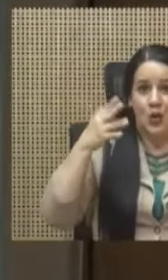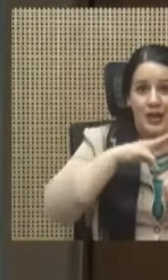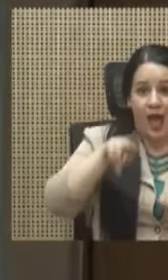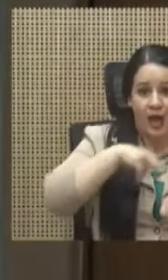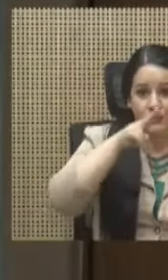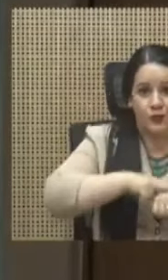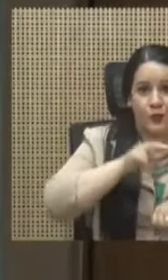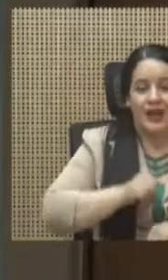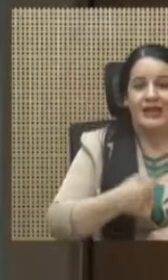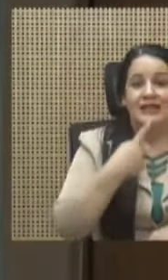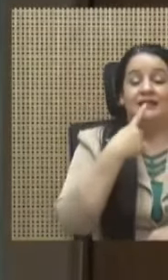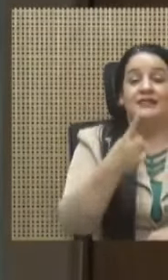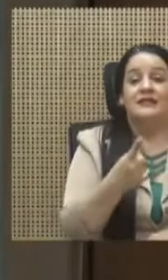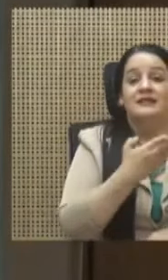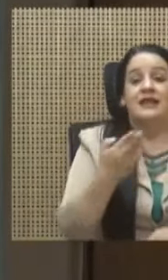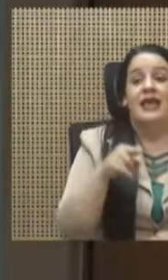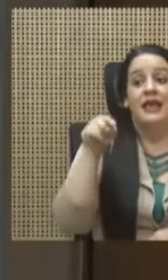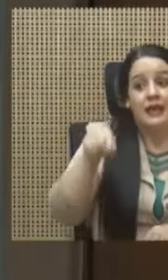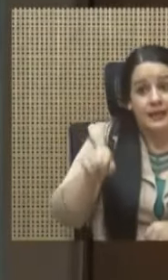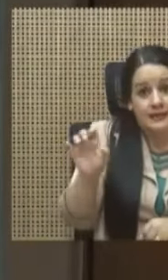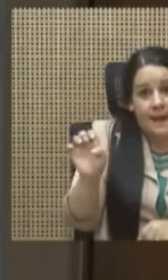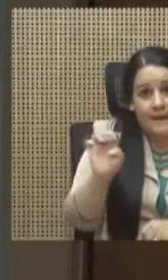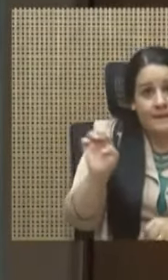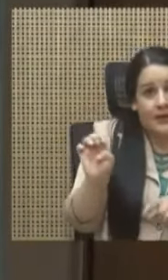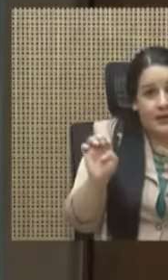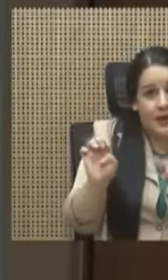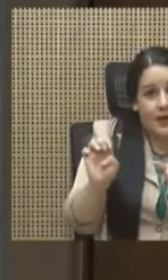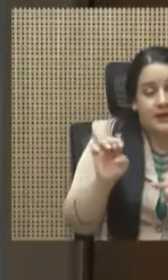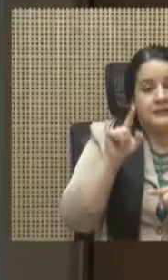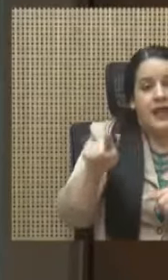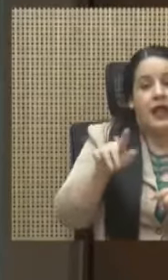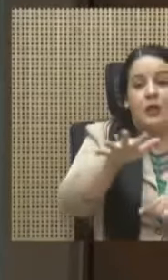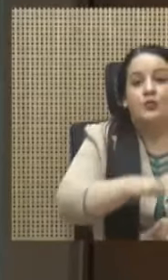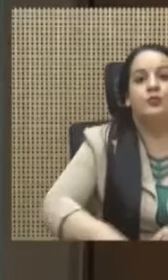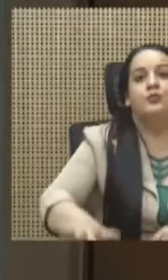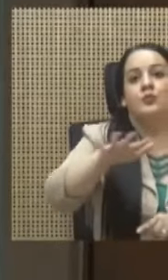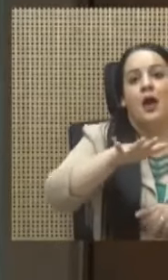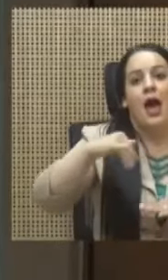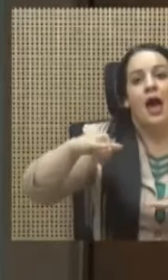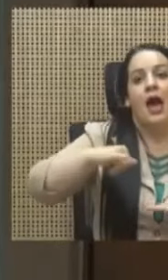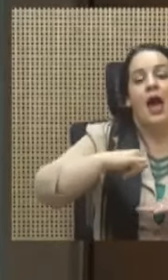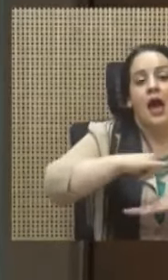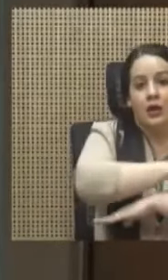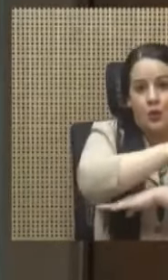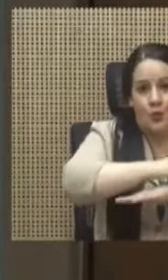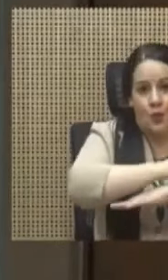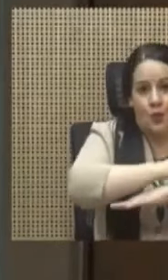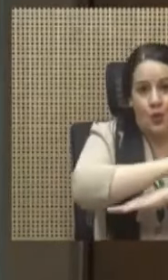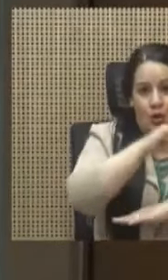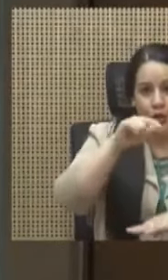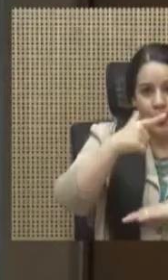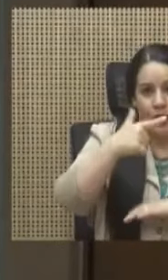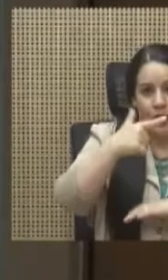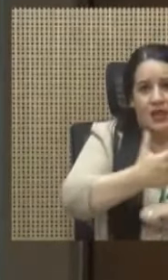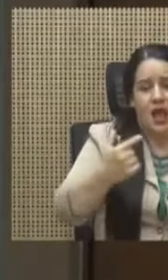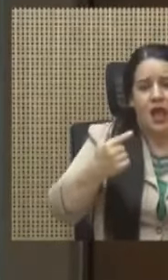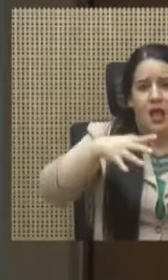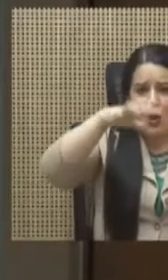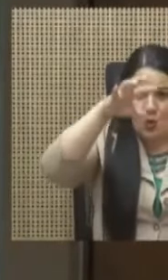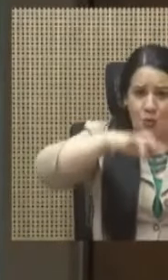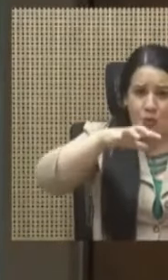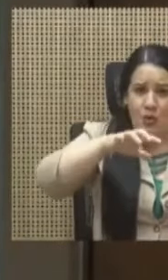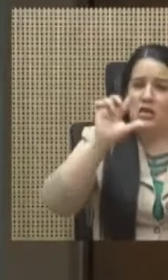dicen que durante esa emergencia en la zona de la aeropuerto de Liberia lo que más llegó a llover fueron